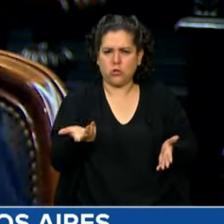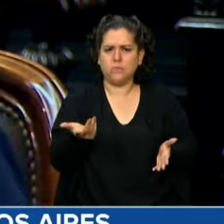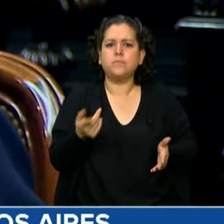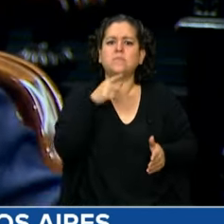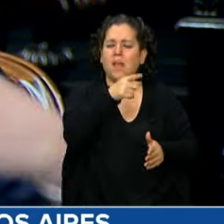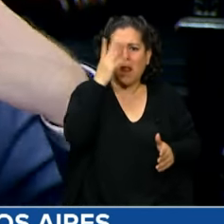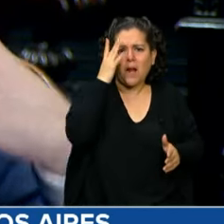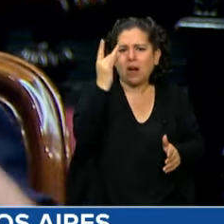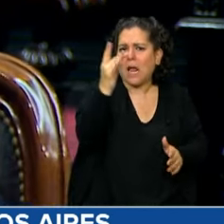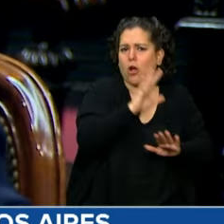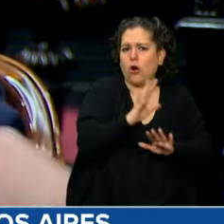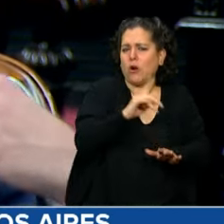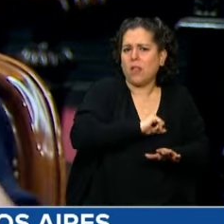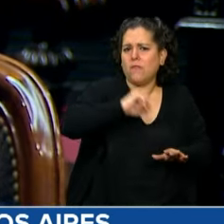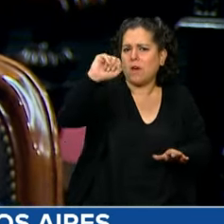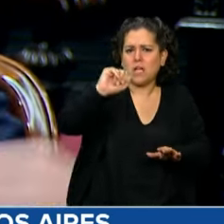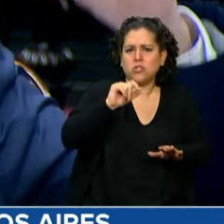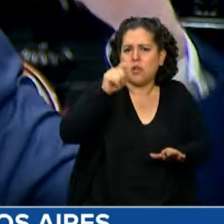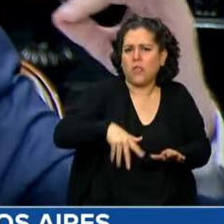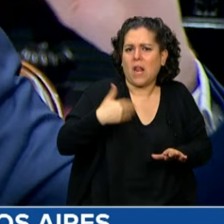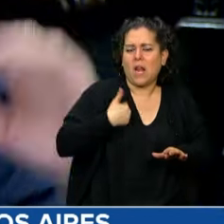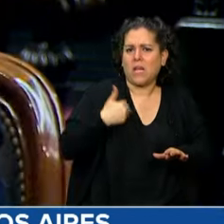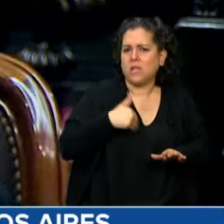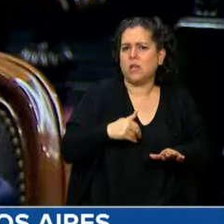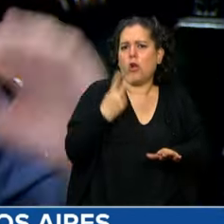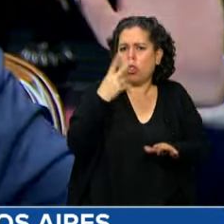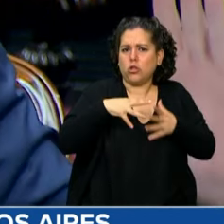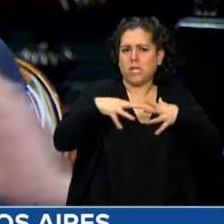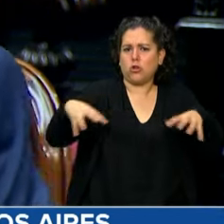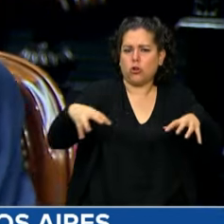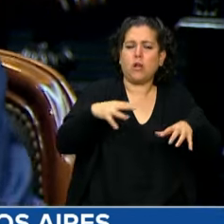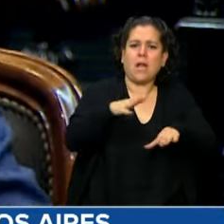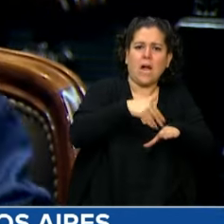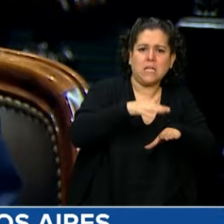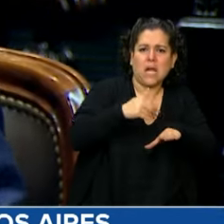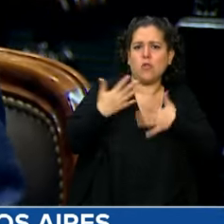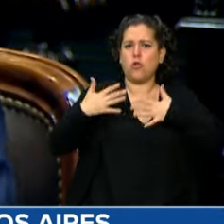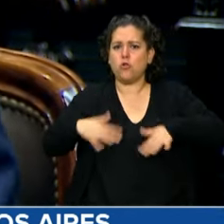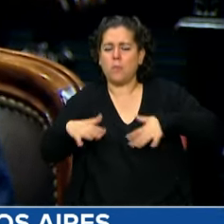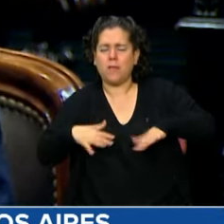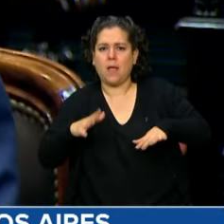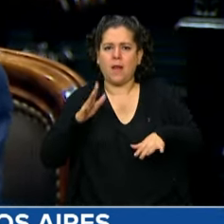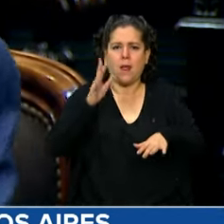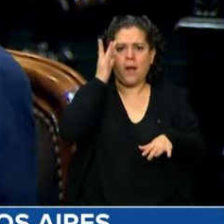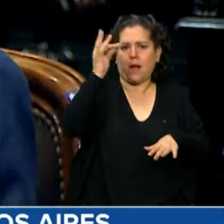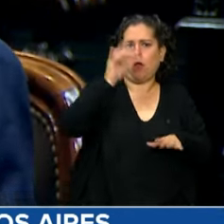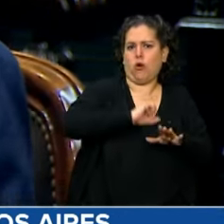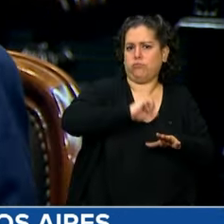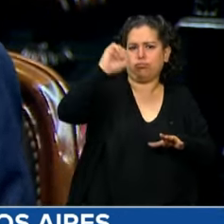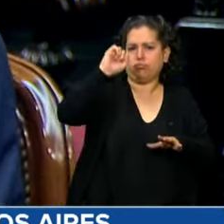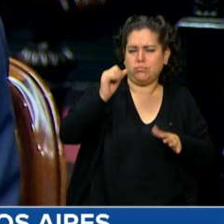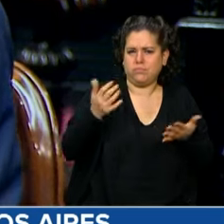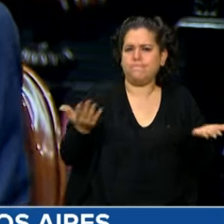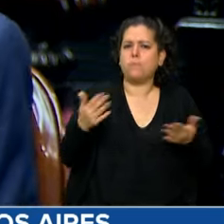el ranking de inflación en la Argentina estos dos sectores calzado e indumentaria Entonces esta esta